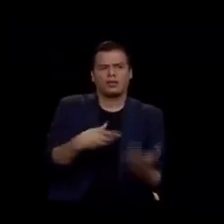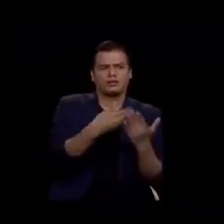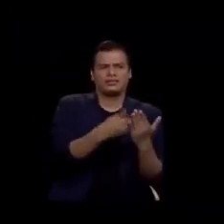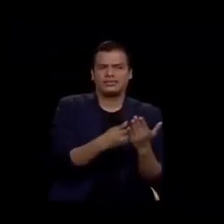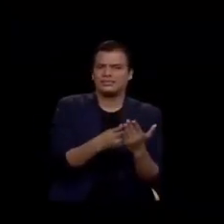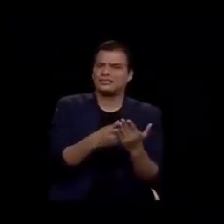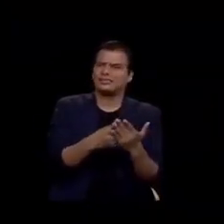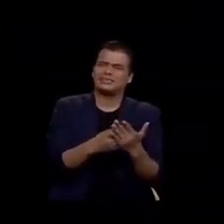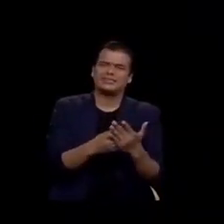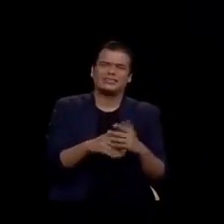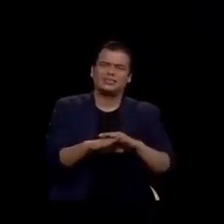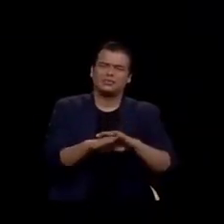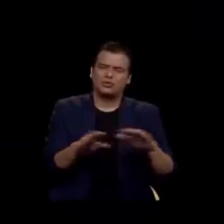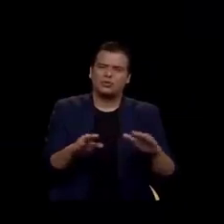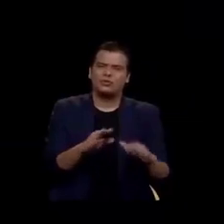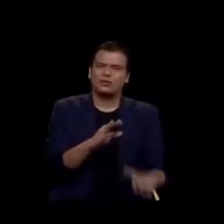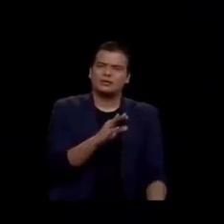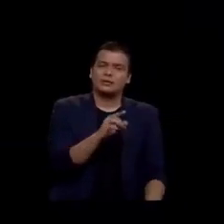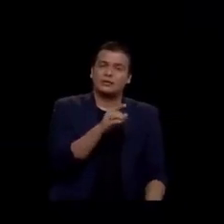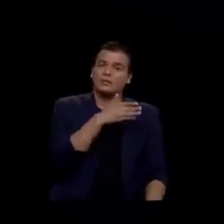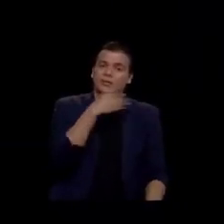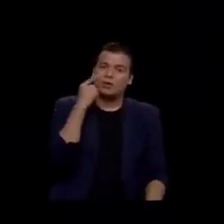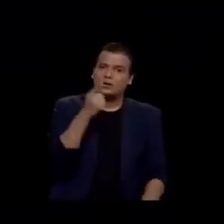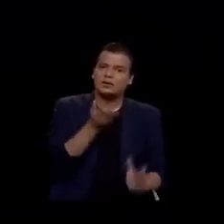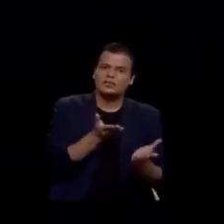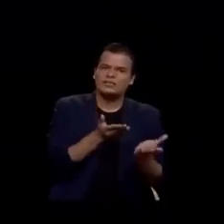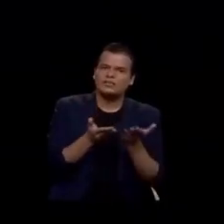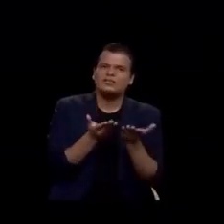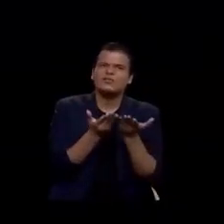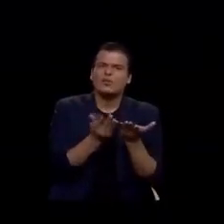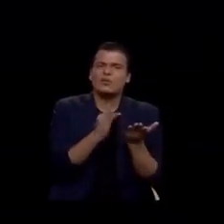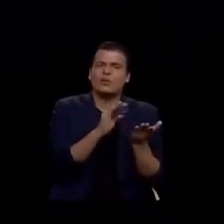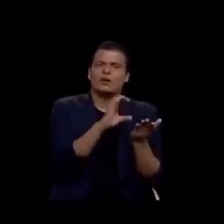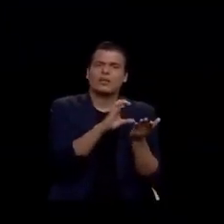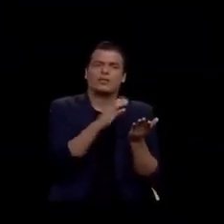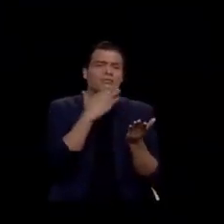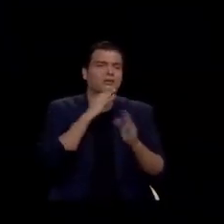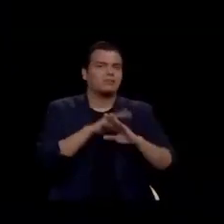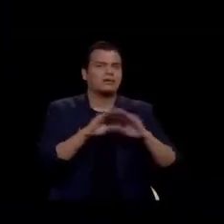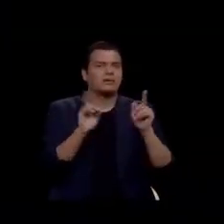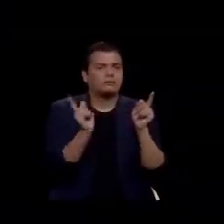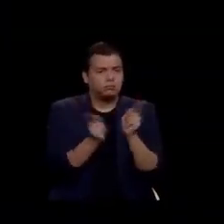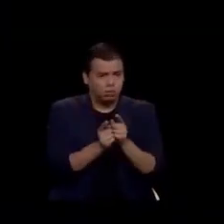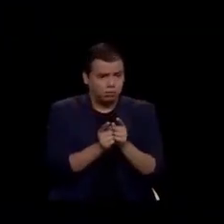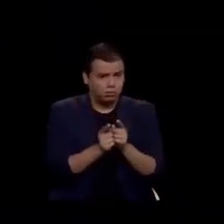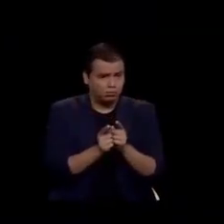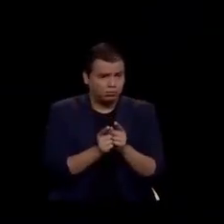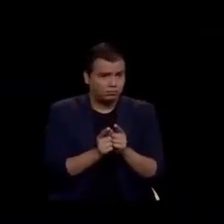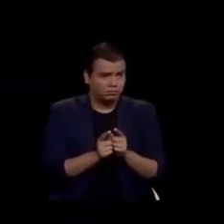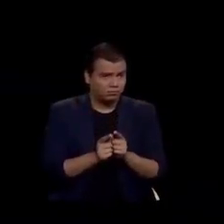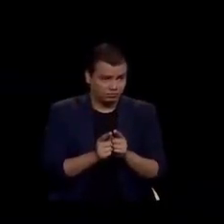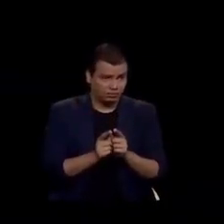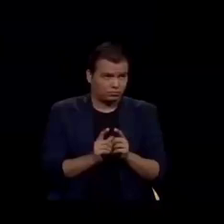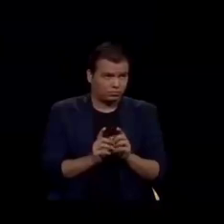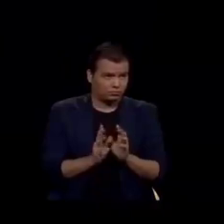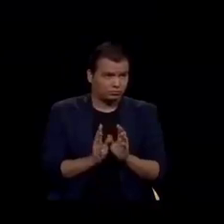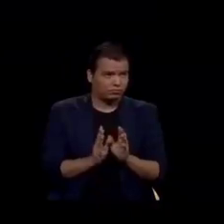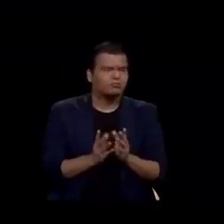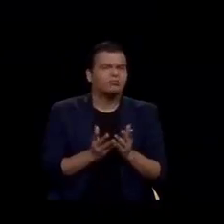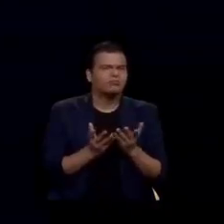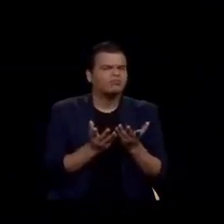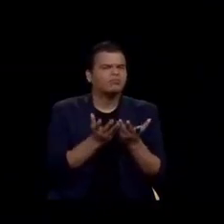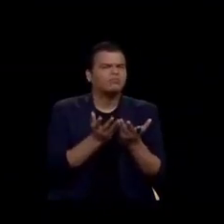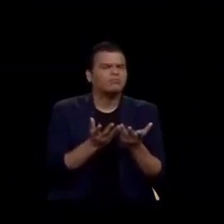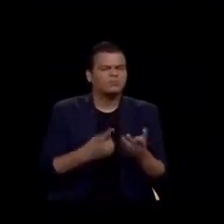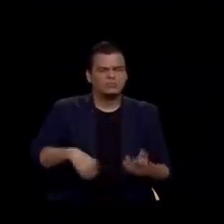tiene que servir para que el ciudadano reciba servicios de una manera mucho más eficiente ciudadano entendido como persona o como empresa pero nos